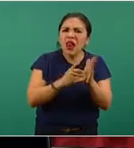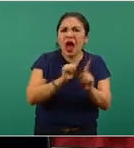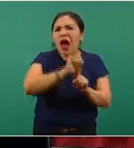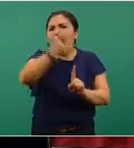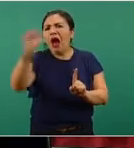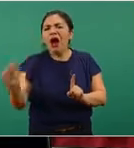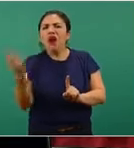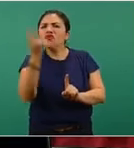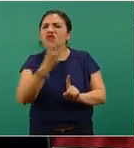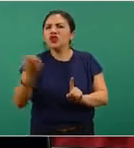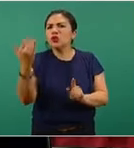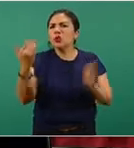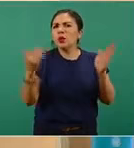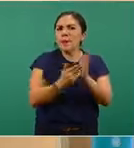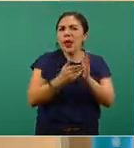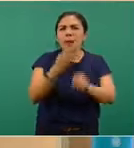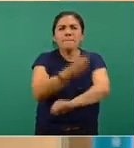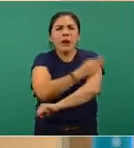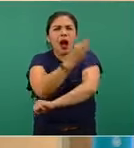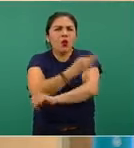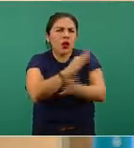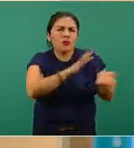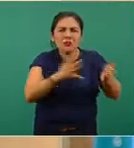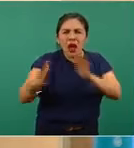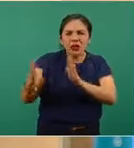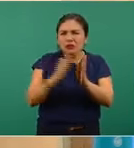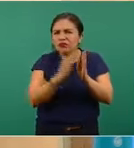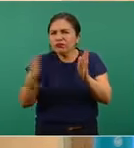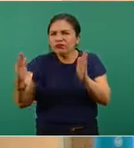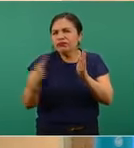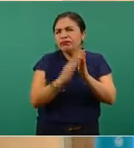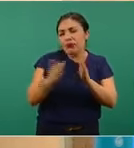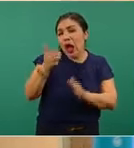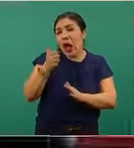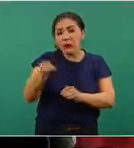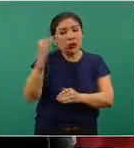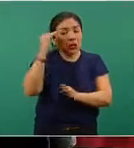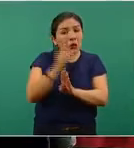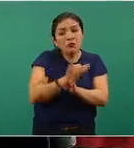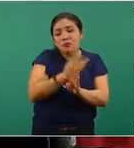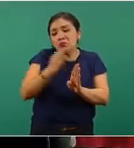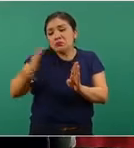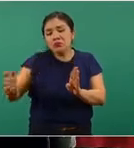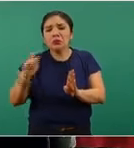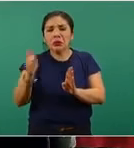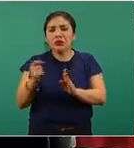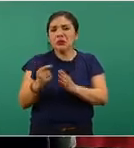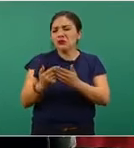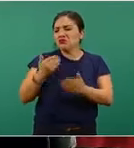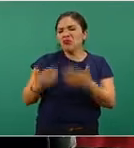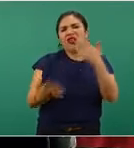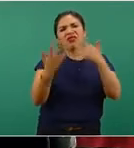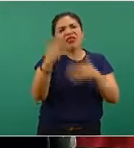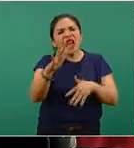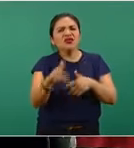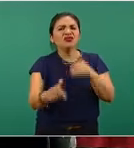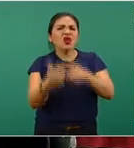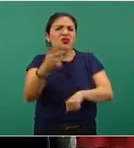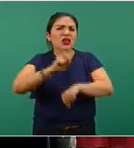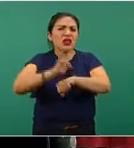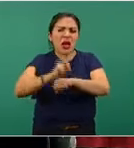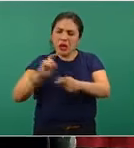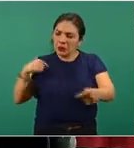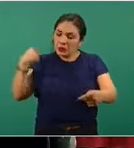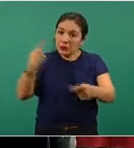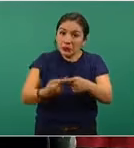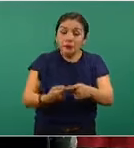hasta 250.000 aproximadamente en todo este periodo de los últimos 10 o 12 días.